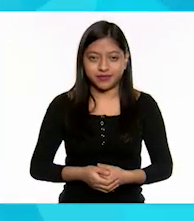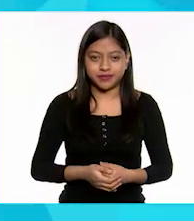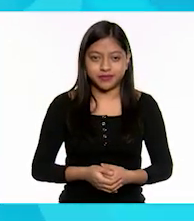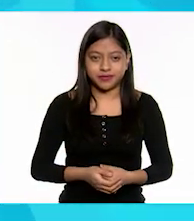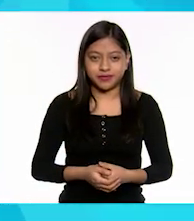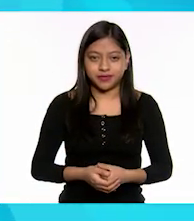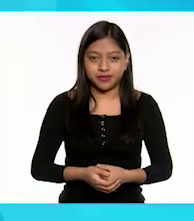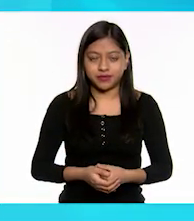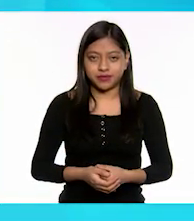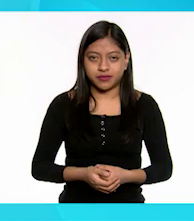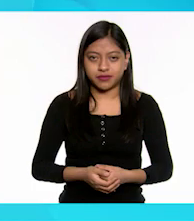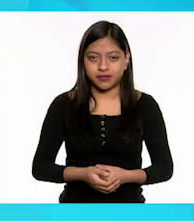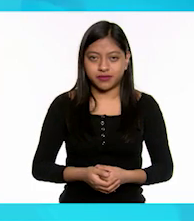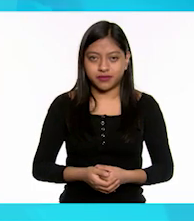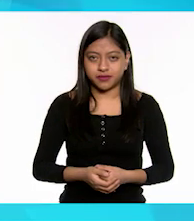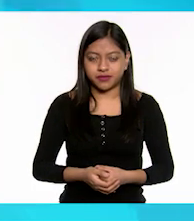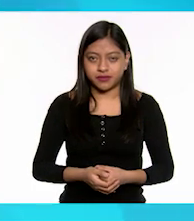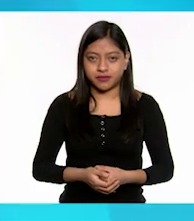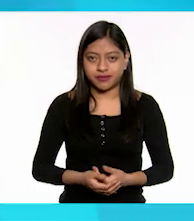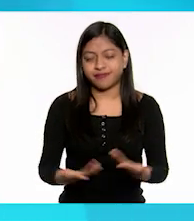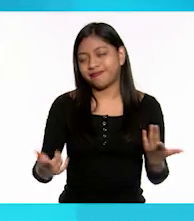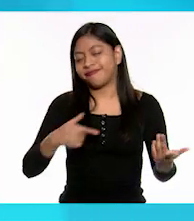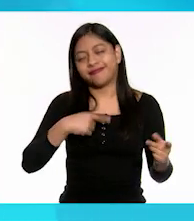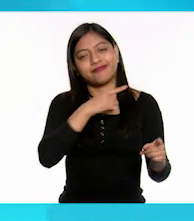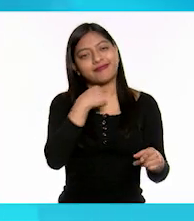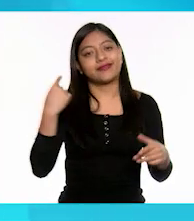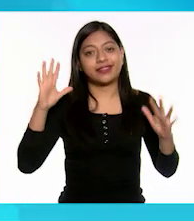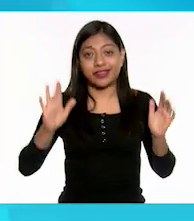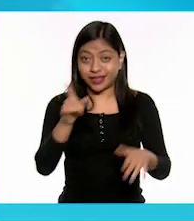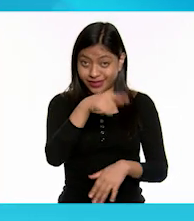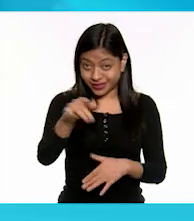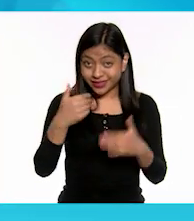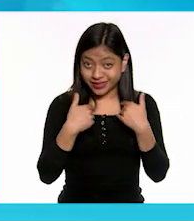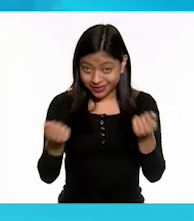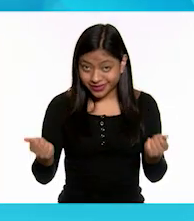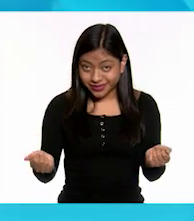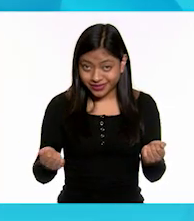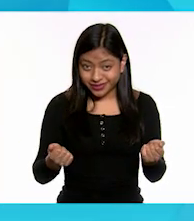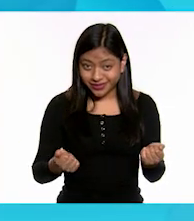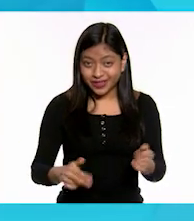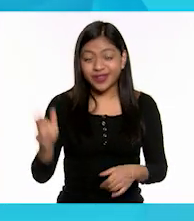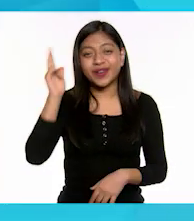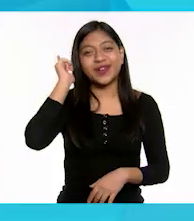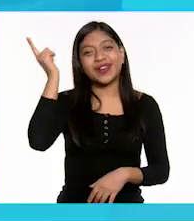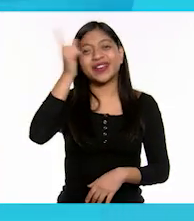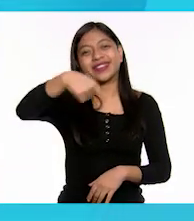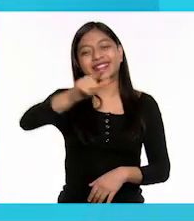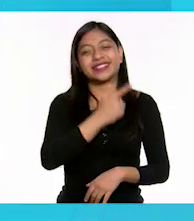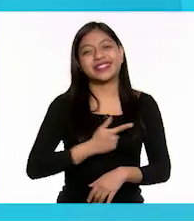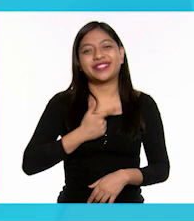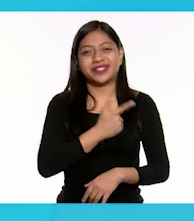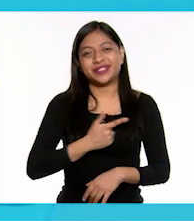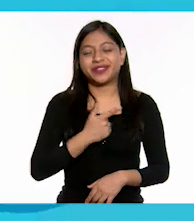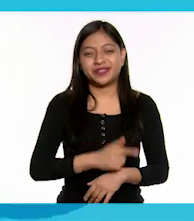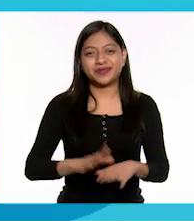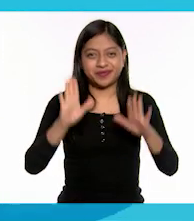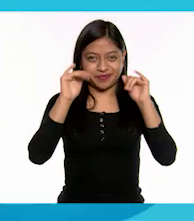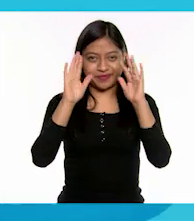otros ya perdí entendieron el juego espero les haya gustado